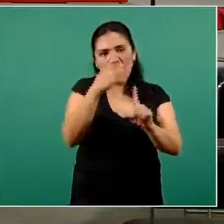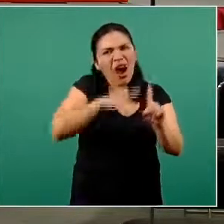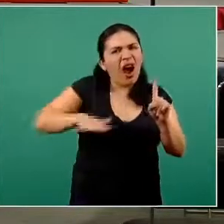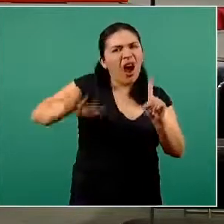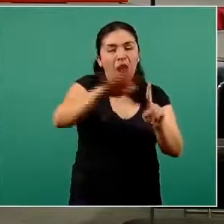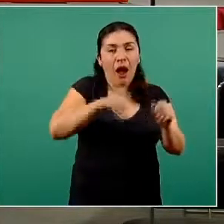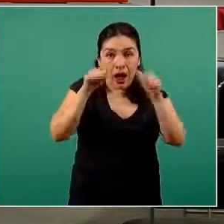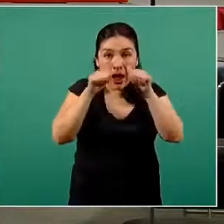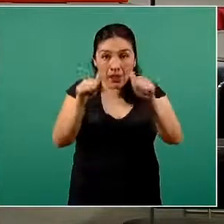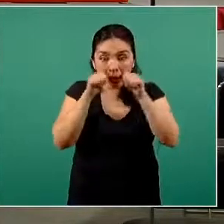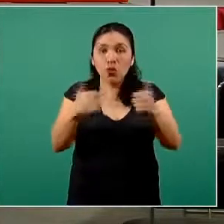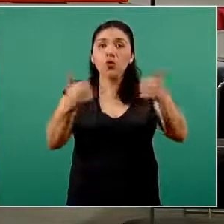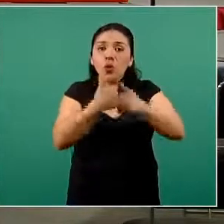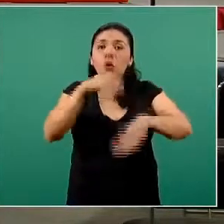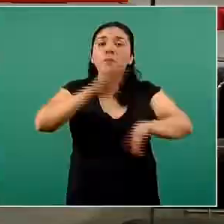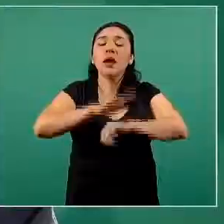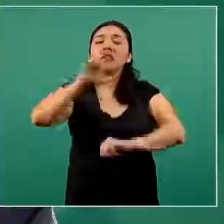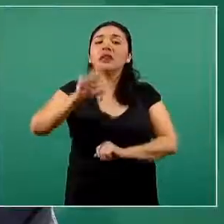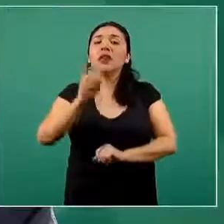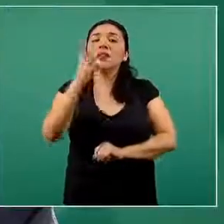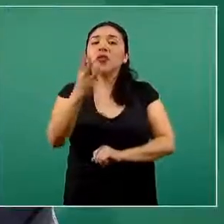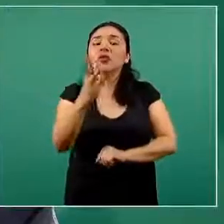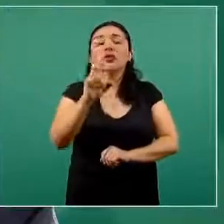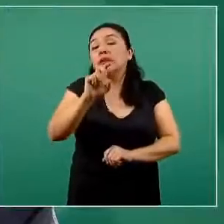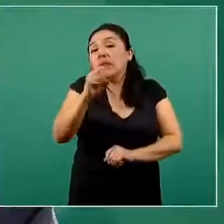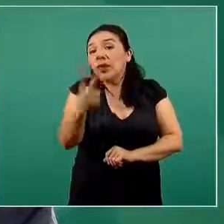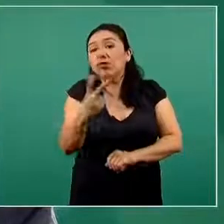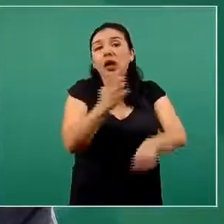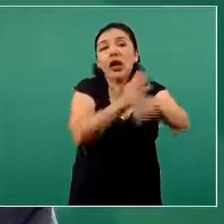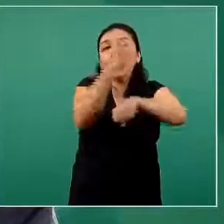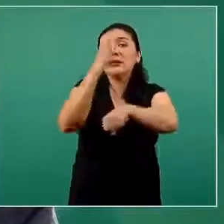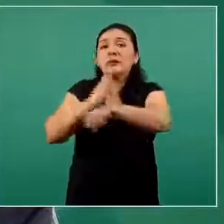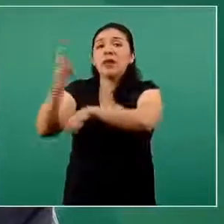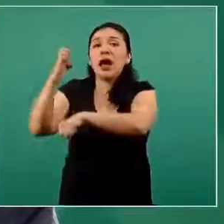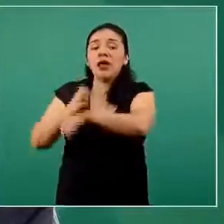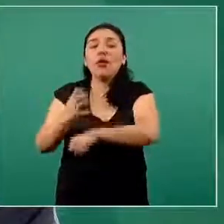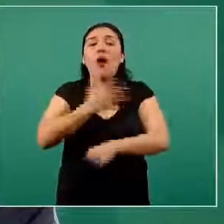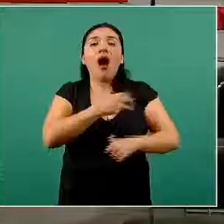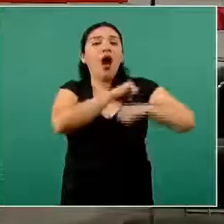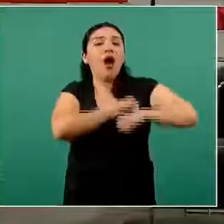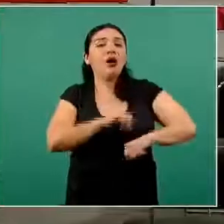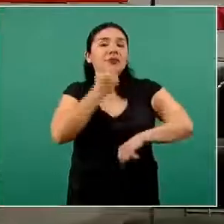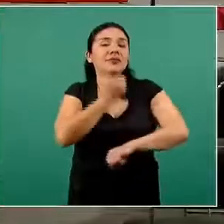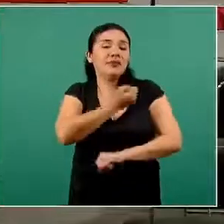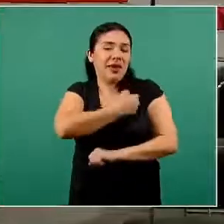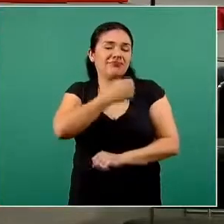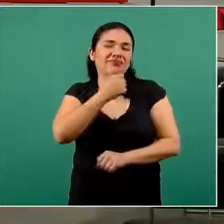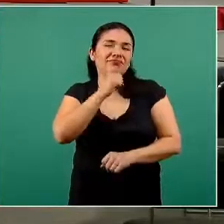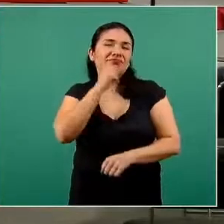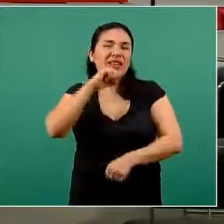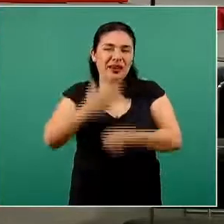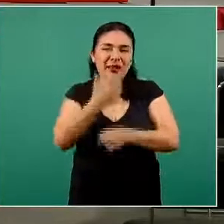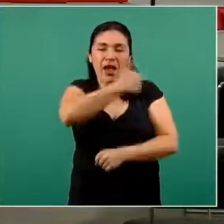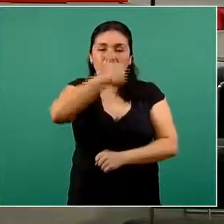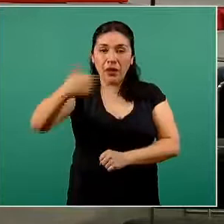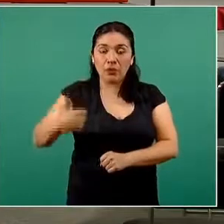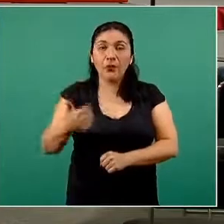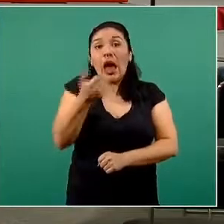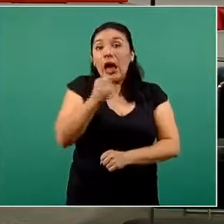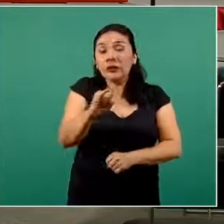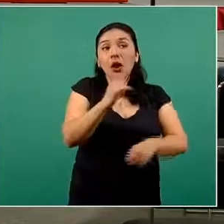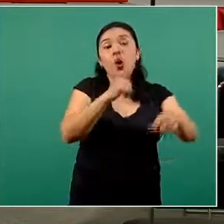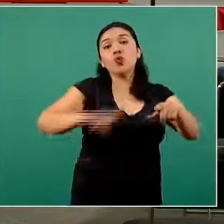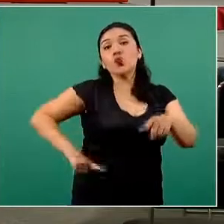el país, y 32 Secretarías estatales de salud. Las entidades federativas, los gobiernos de las